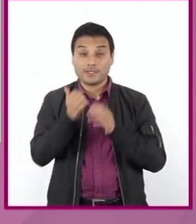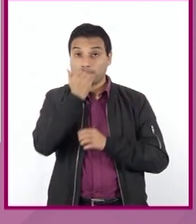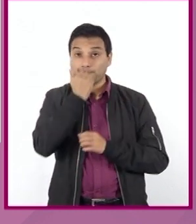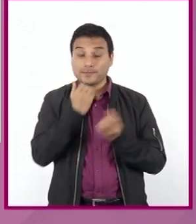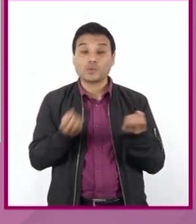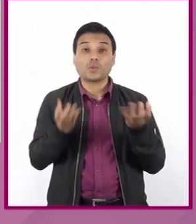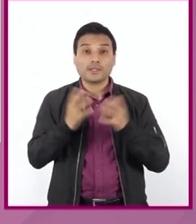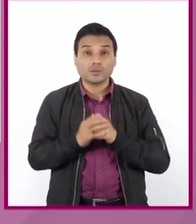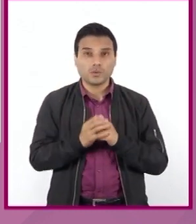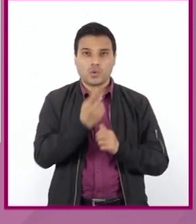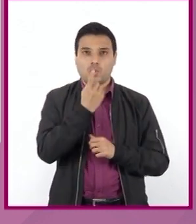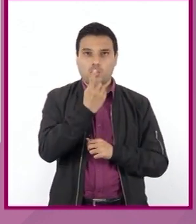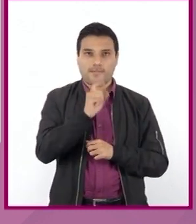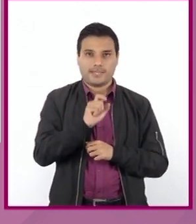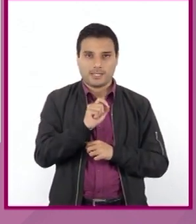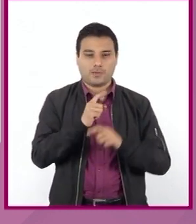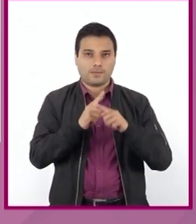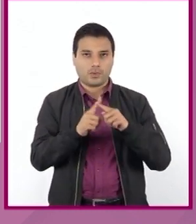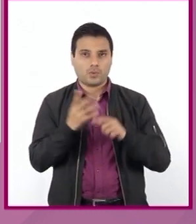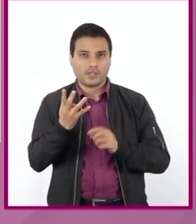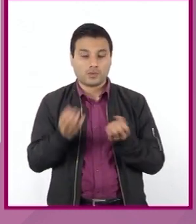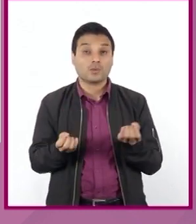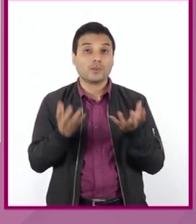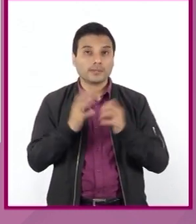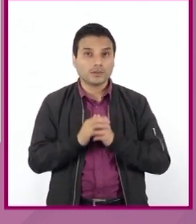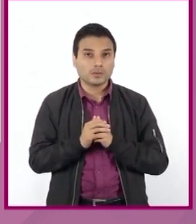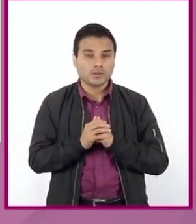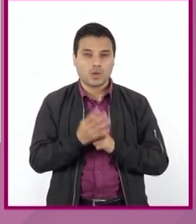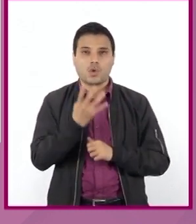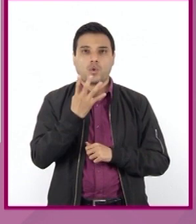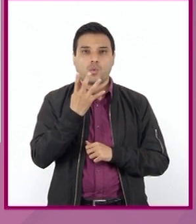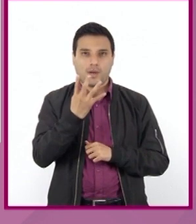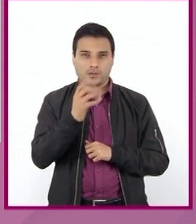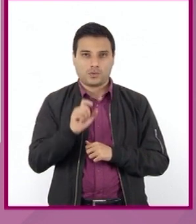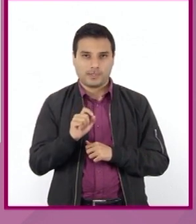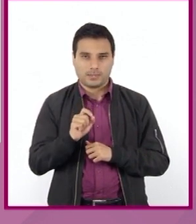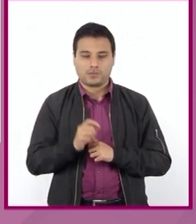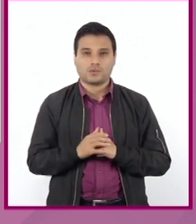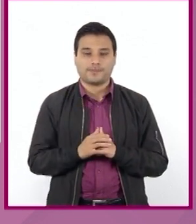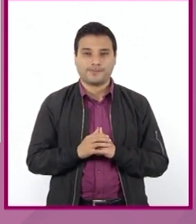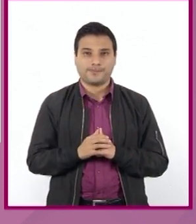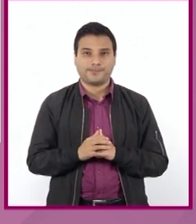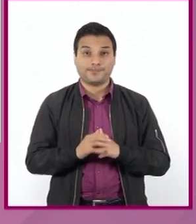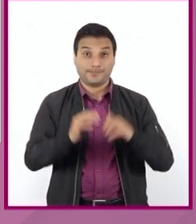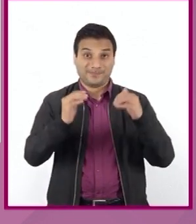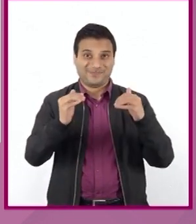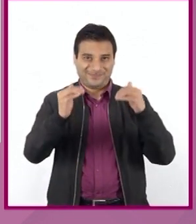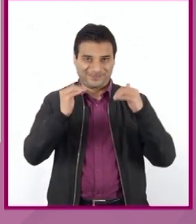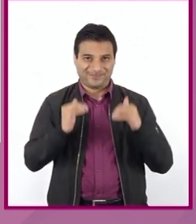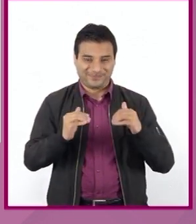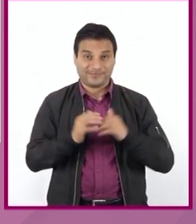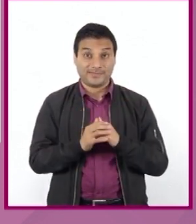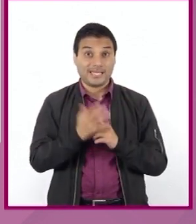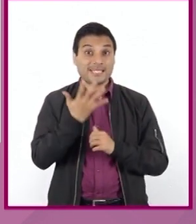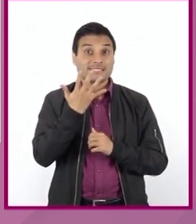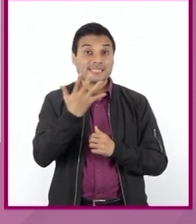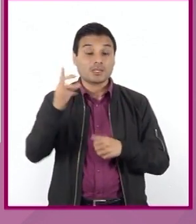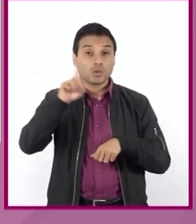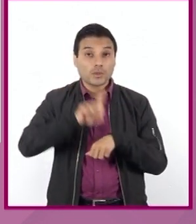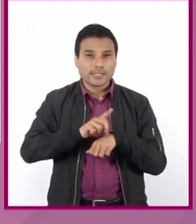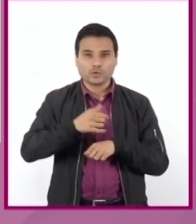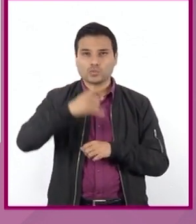un 1/20 por 4, que es igual a 4/20. ¿Qué cantidad de azúcar se consume en el quinto